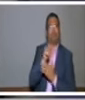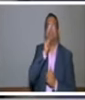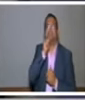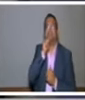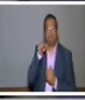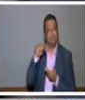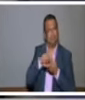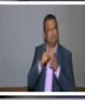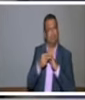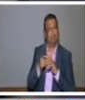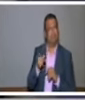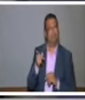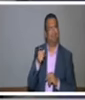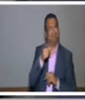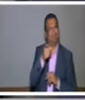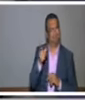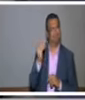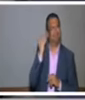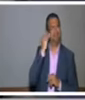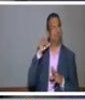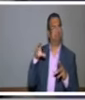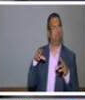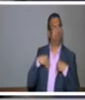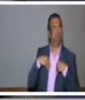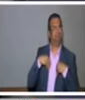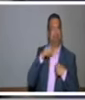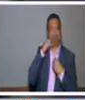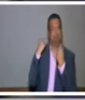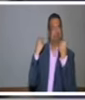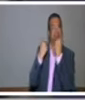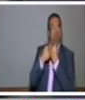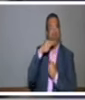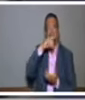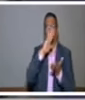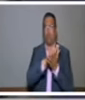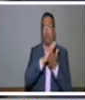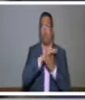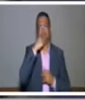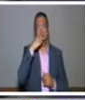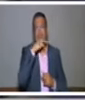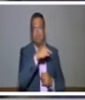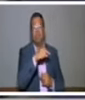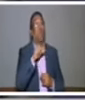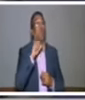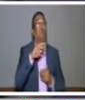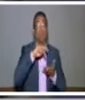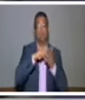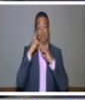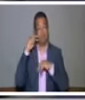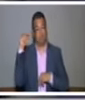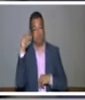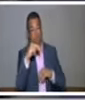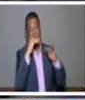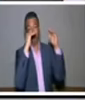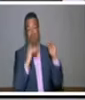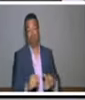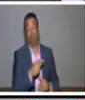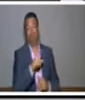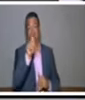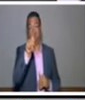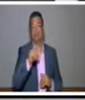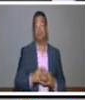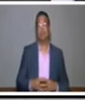admisión tácita de que no respaldan la escuela pública o que la ven de inferior calidad a la privada? Bueno, yo